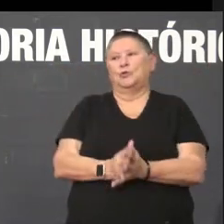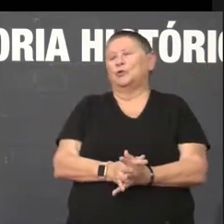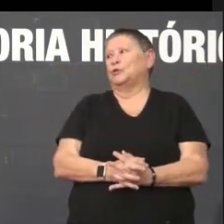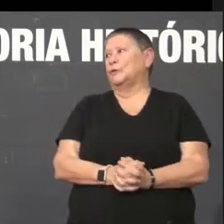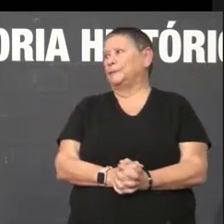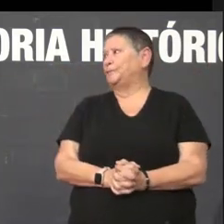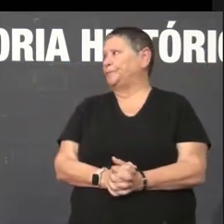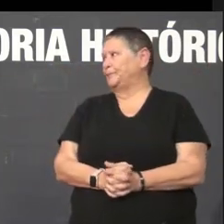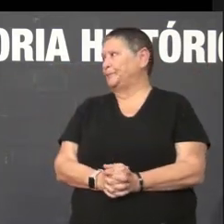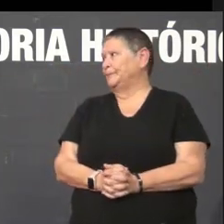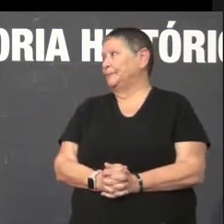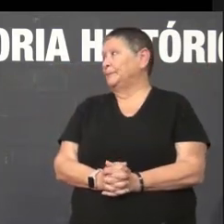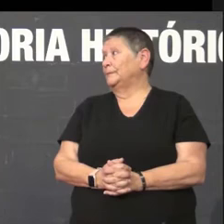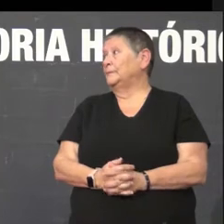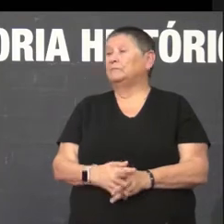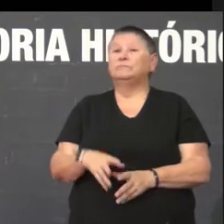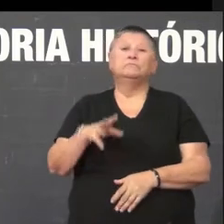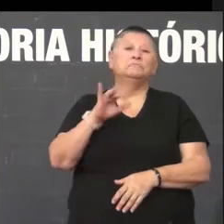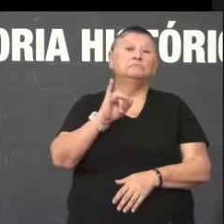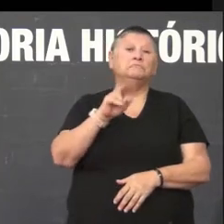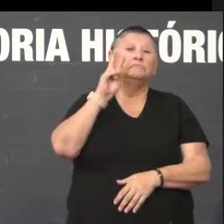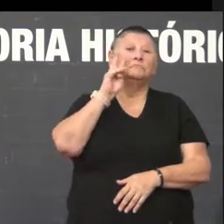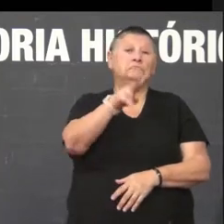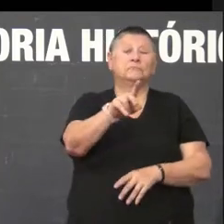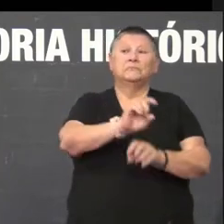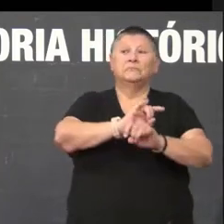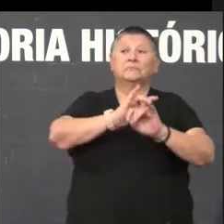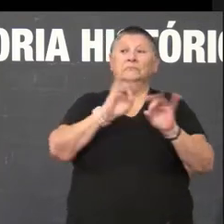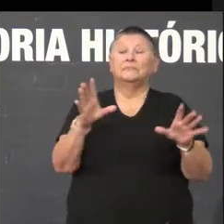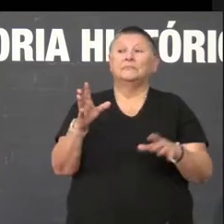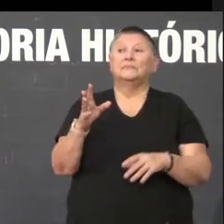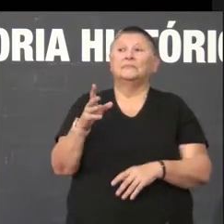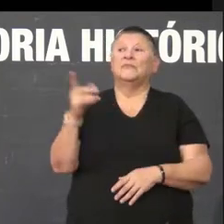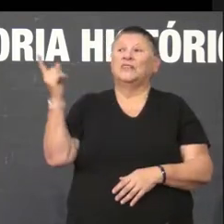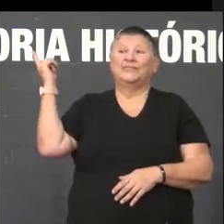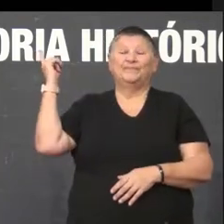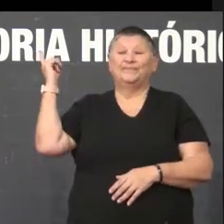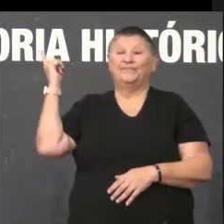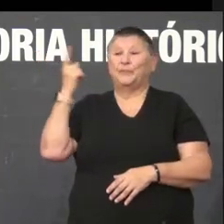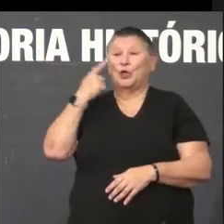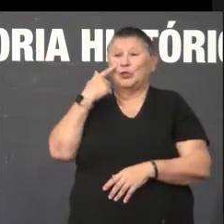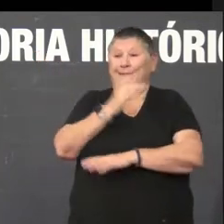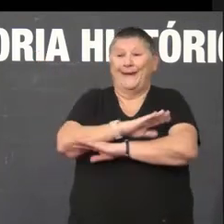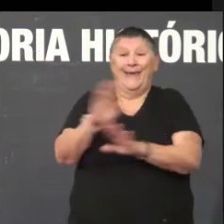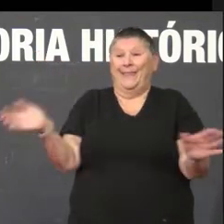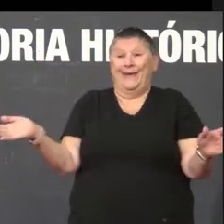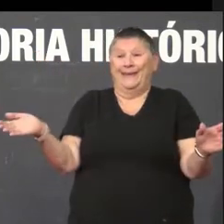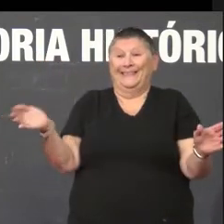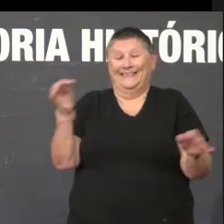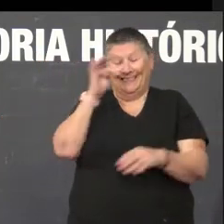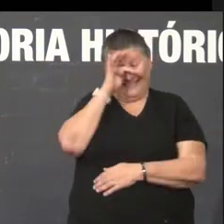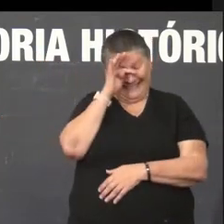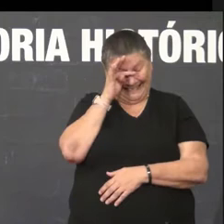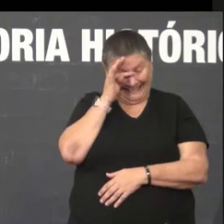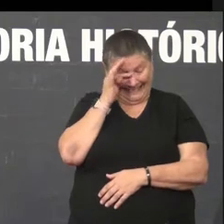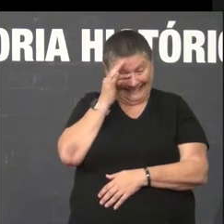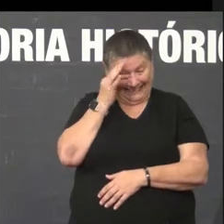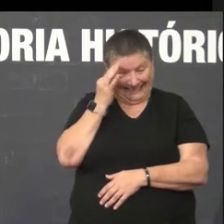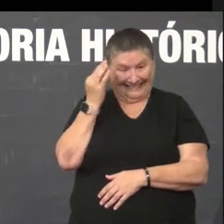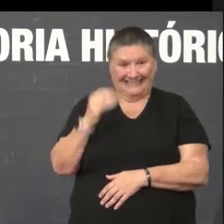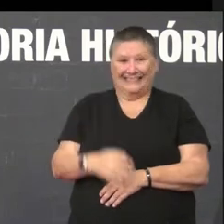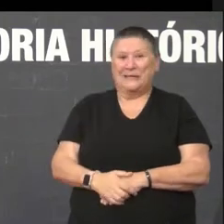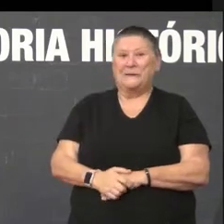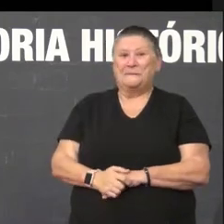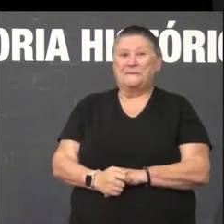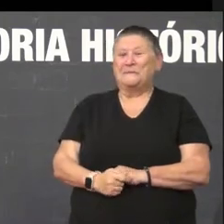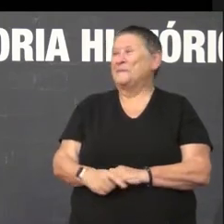Terra. Aí vese claramente, non se ve claramente, non se ve nada, pero bueno, se vemos esas